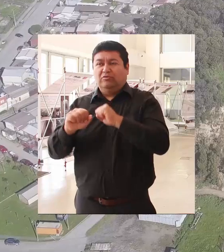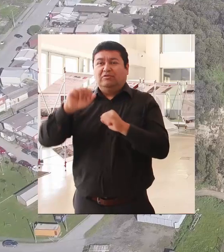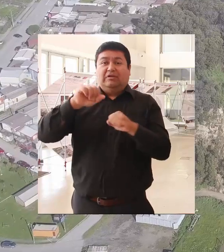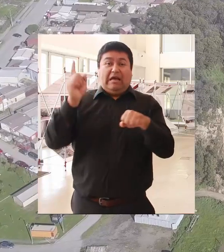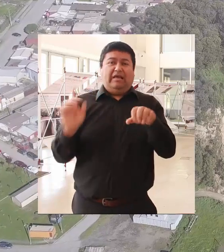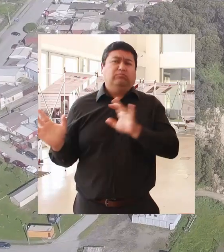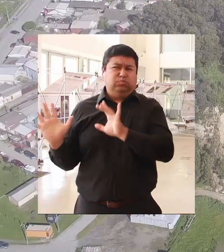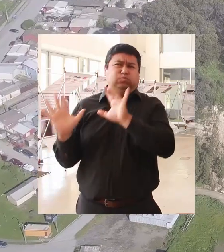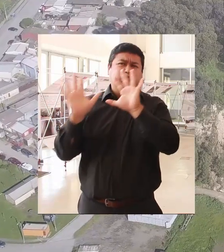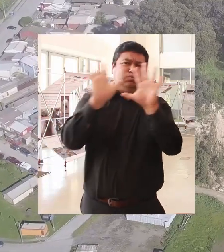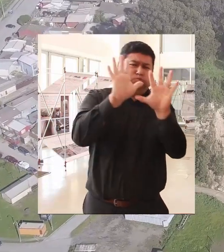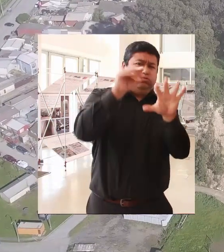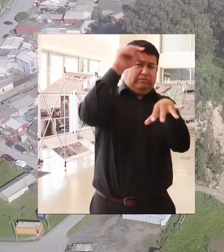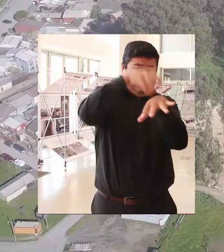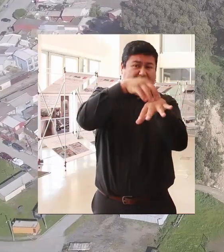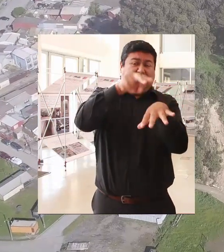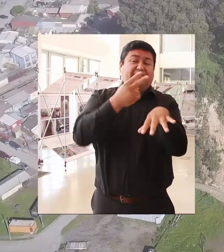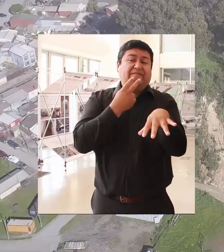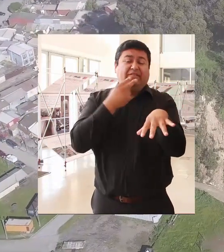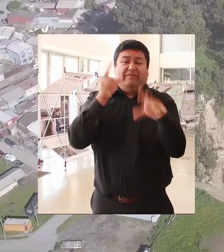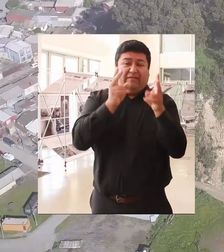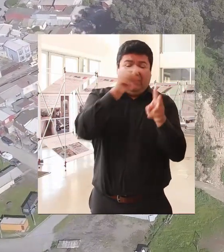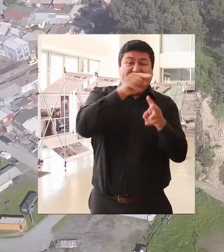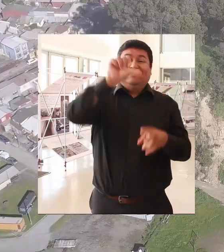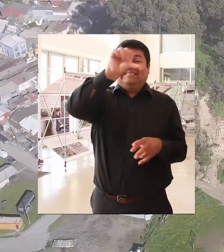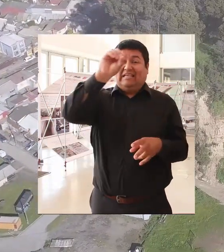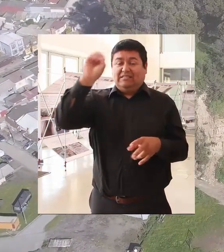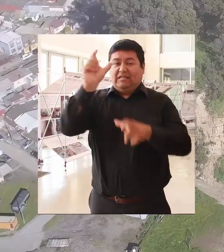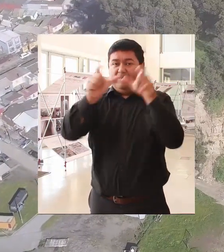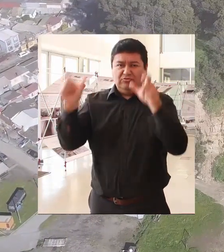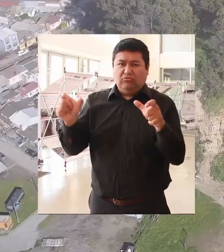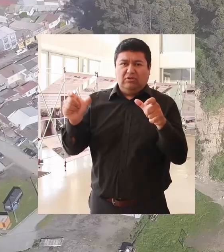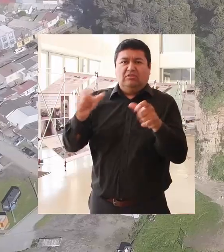personas, entre ancianos, adultos mayores y niños.